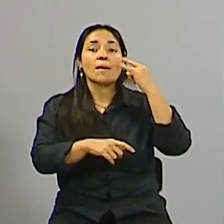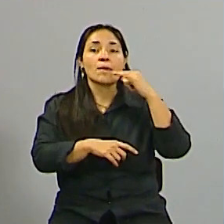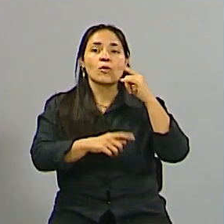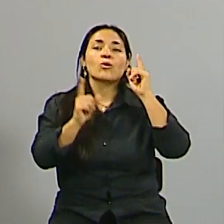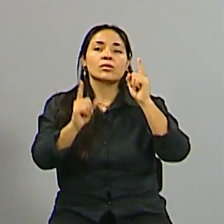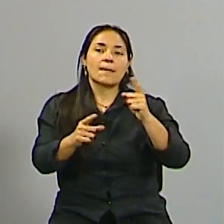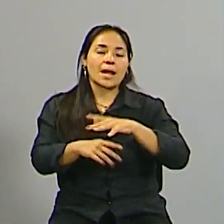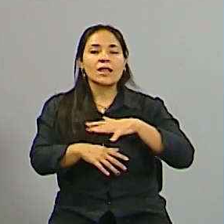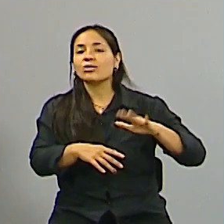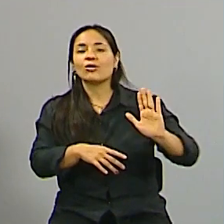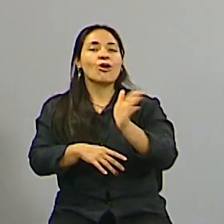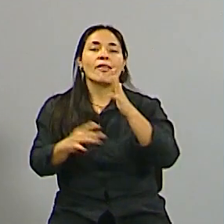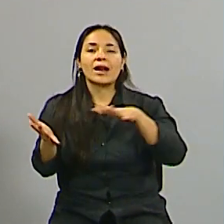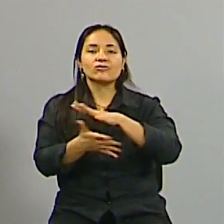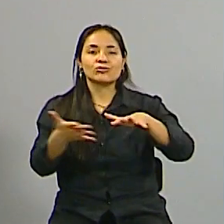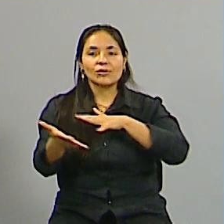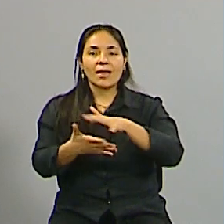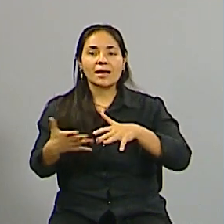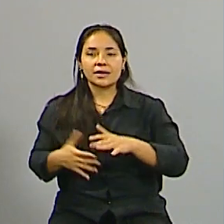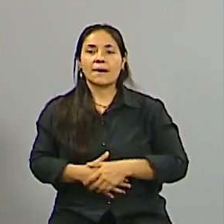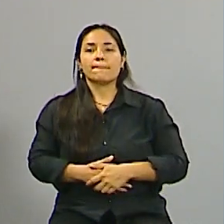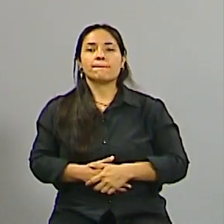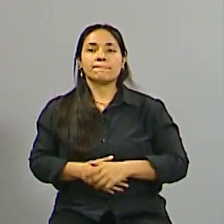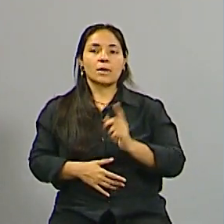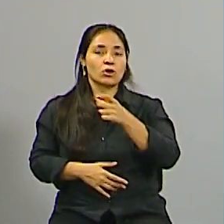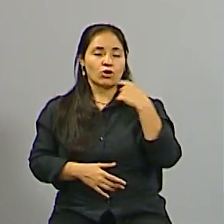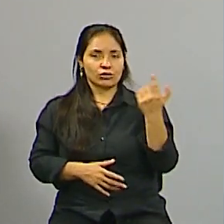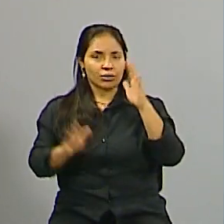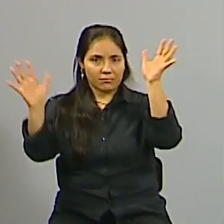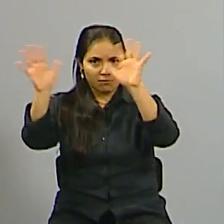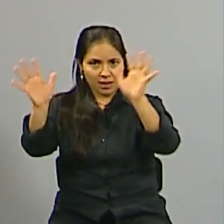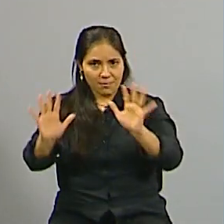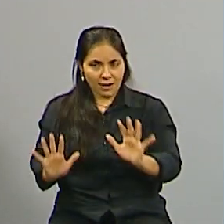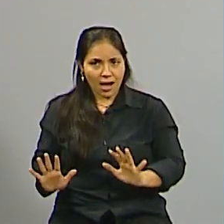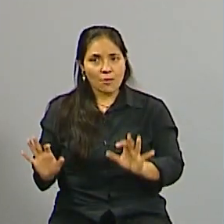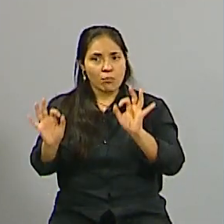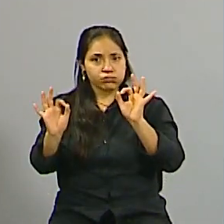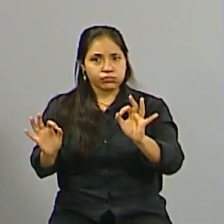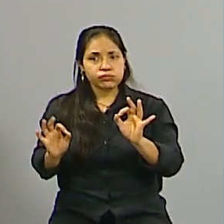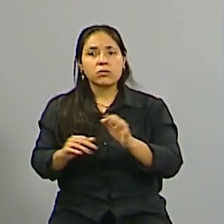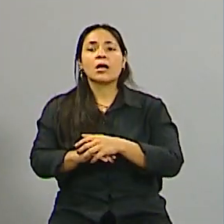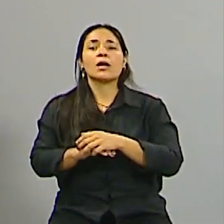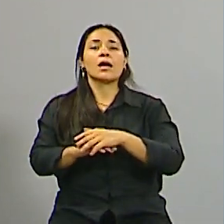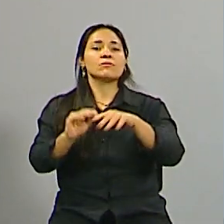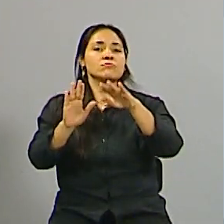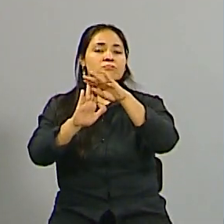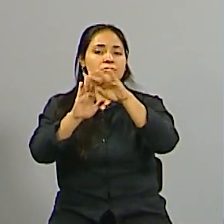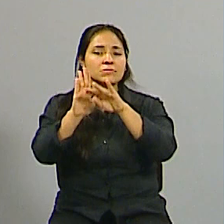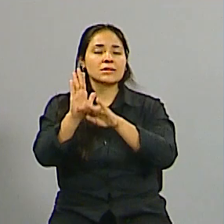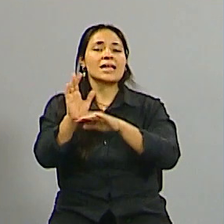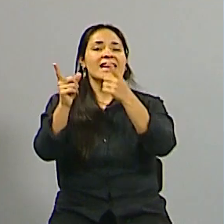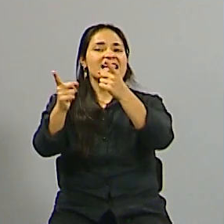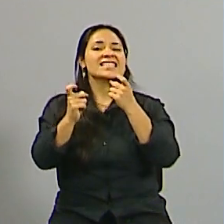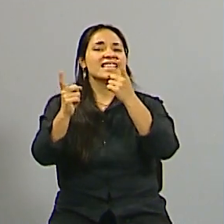general para la ciudadanía? Bueno, nosotros organizamos una plataforma con las primeras necesidades de los primeros vecinos